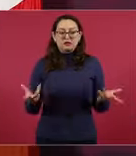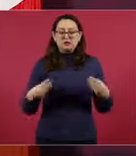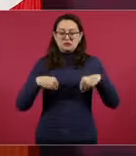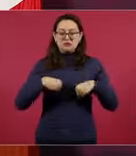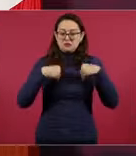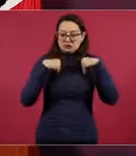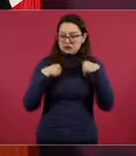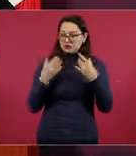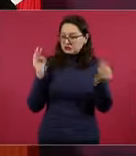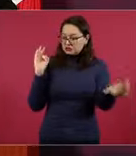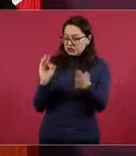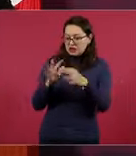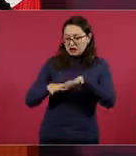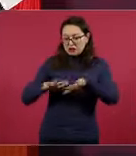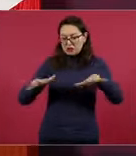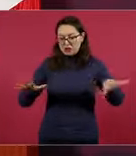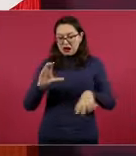Carmen,